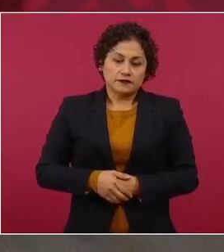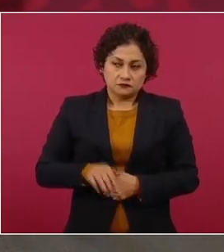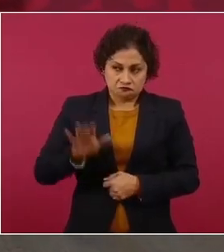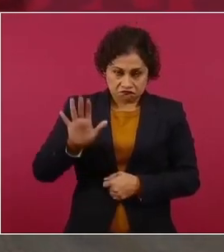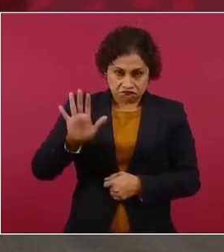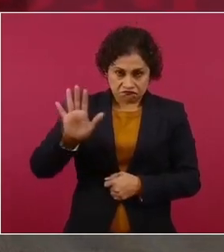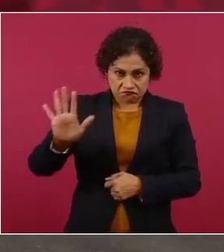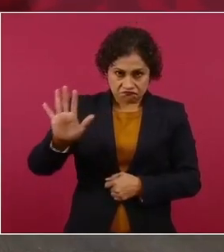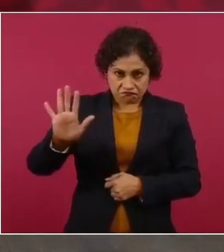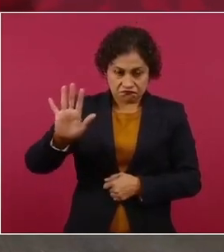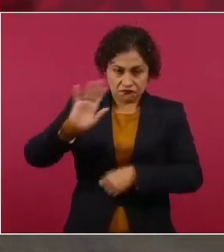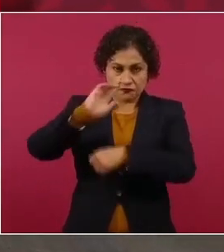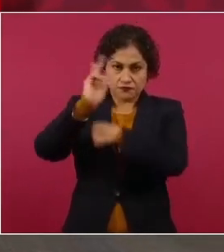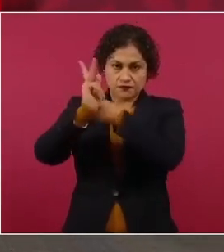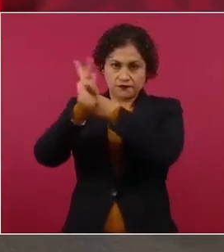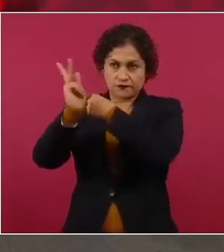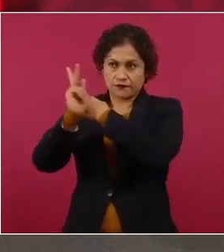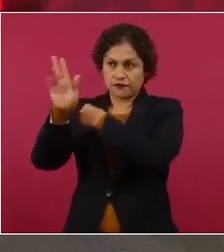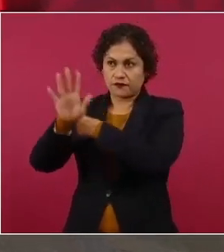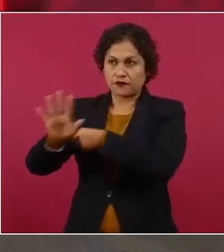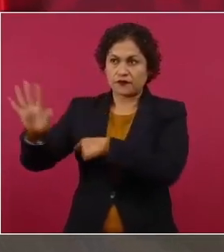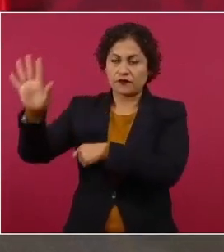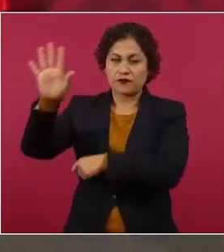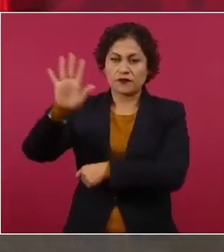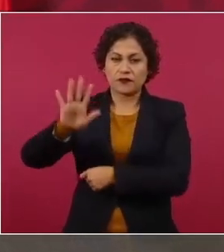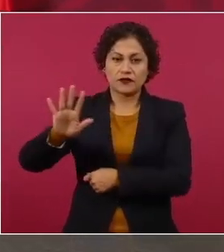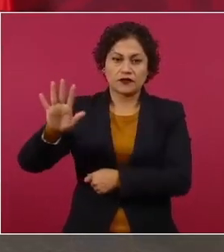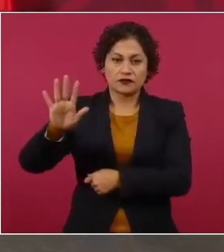países de